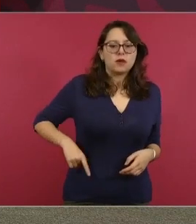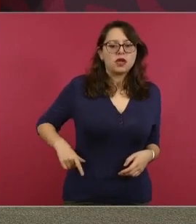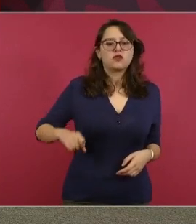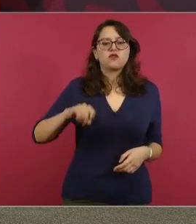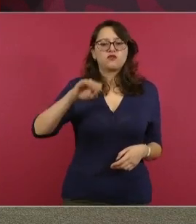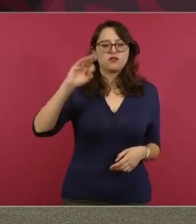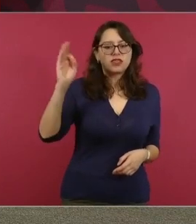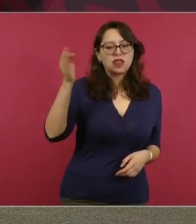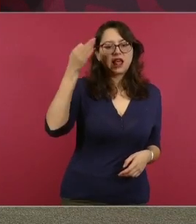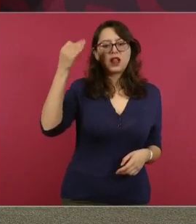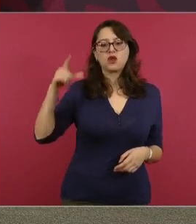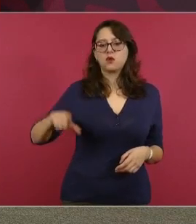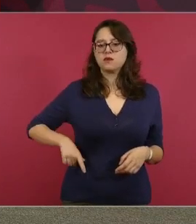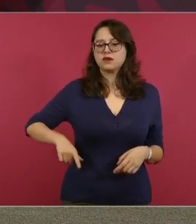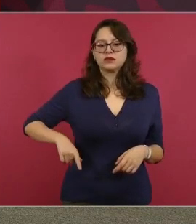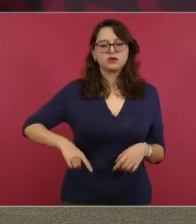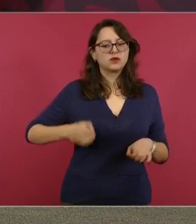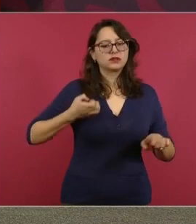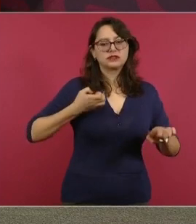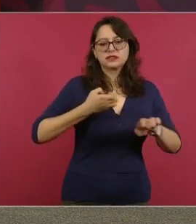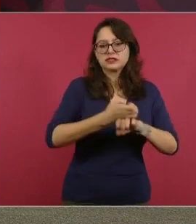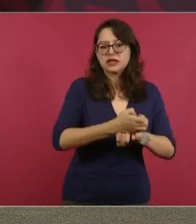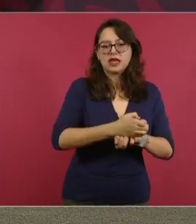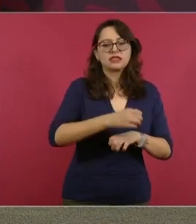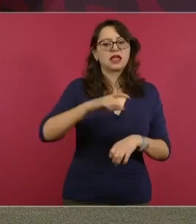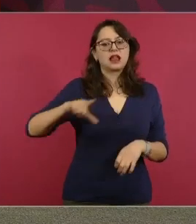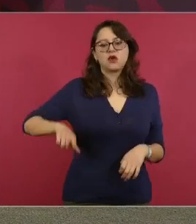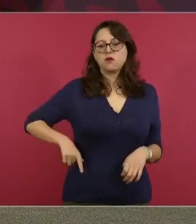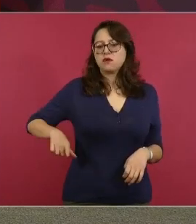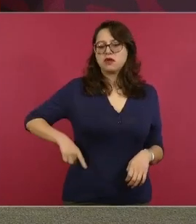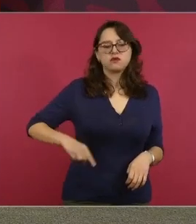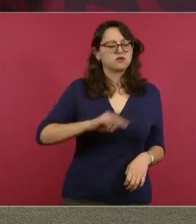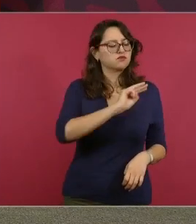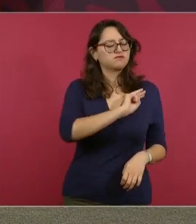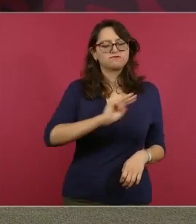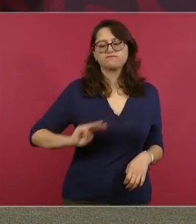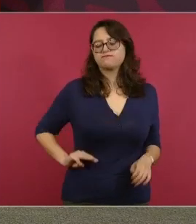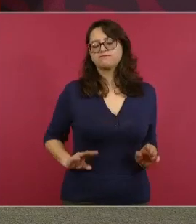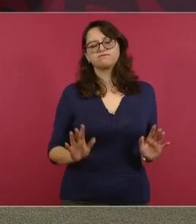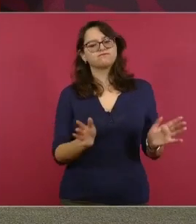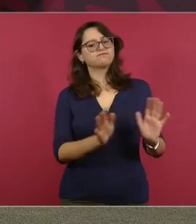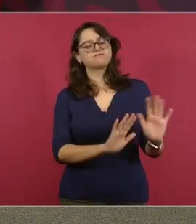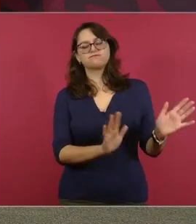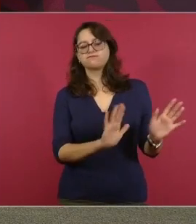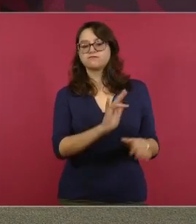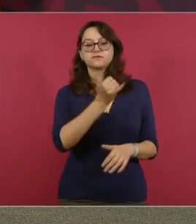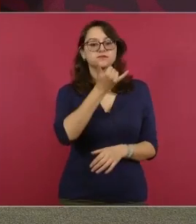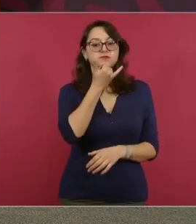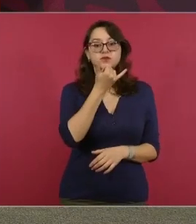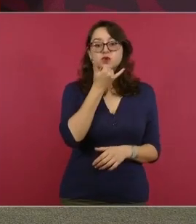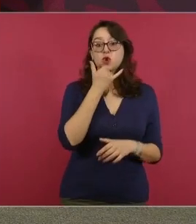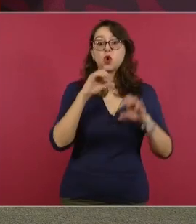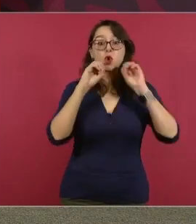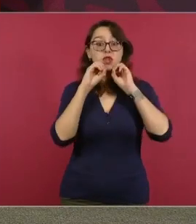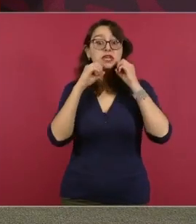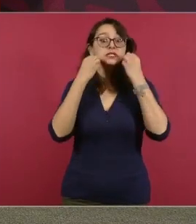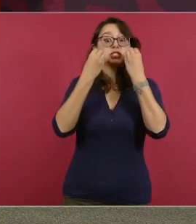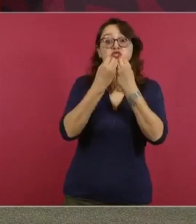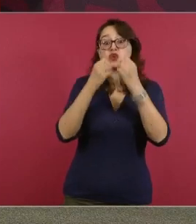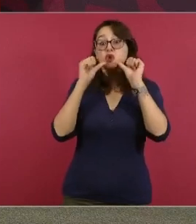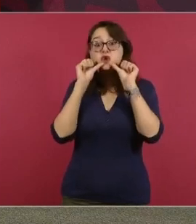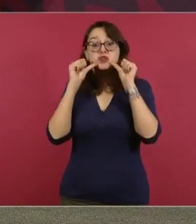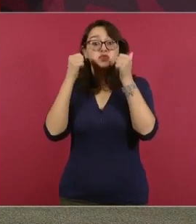del gobierno estatal, ni del gobierno municipal, y mucho menos organizaciones